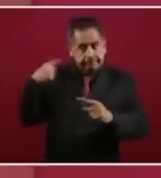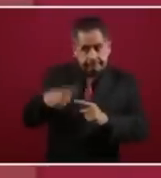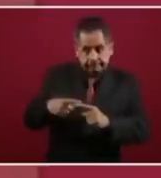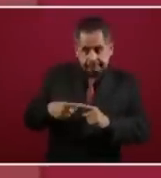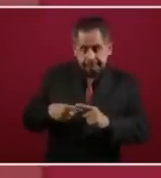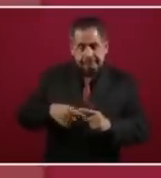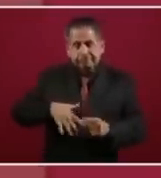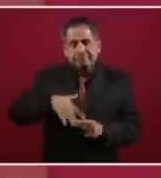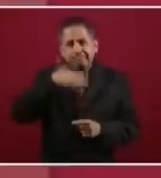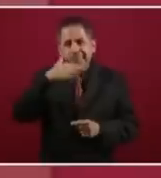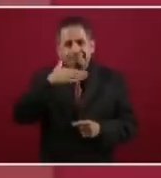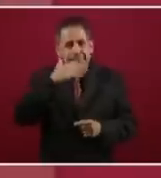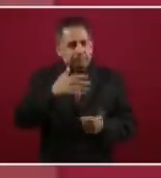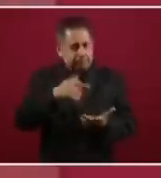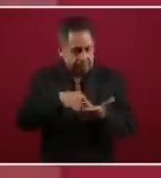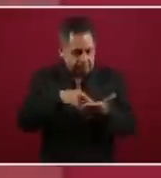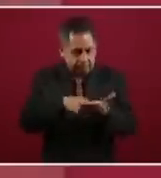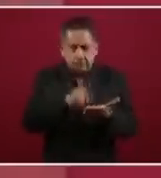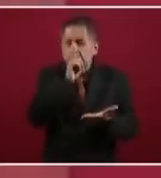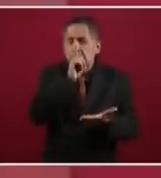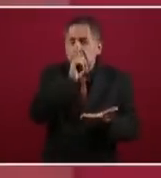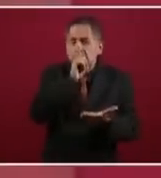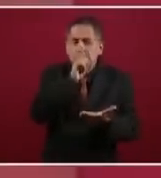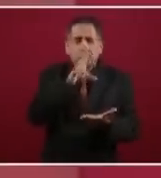la corrupción no era delito grave.